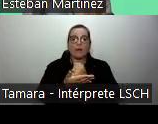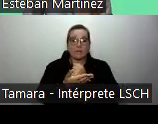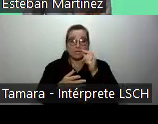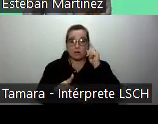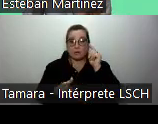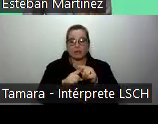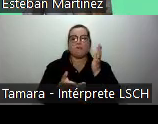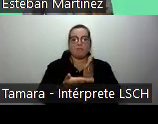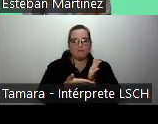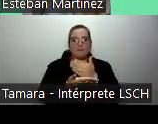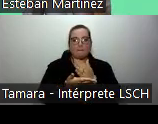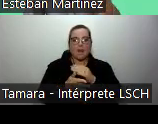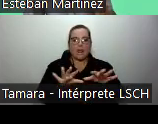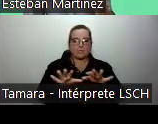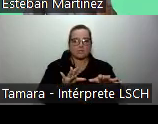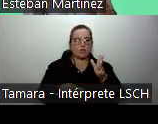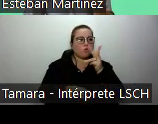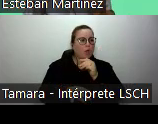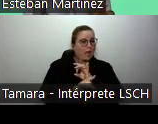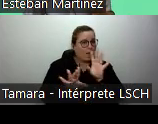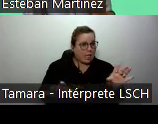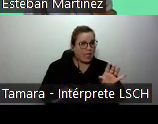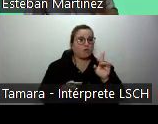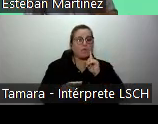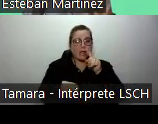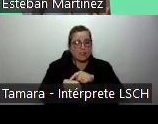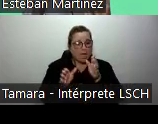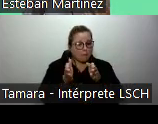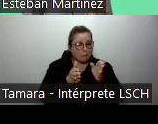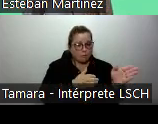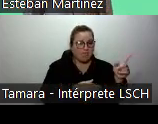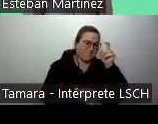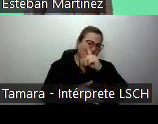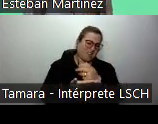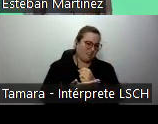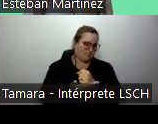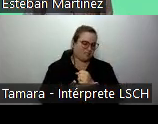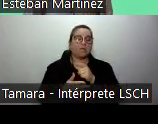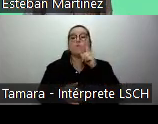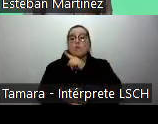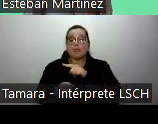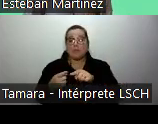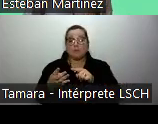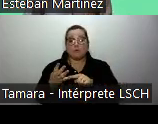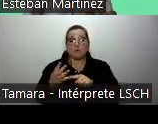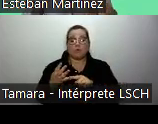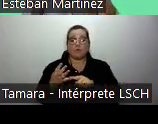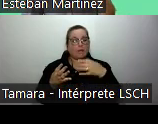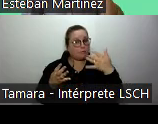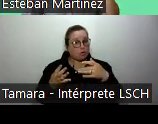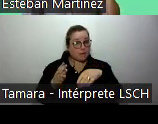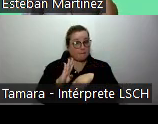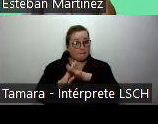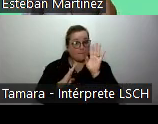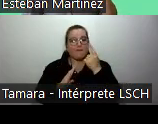acción si no tienes un plan de acción claro con actividades con ciertos plazos muy difícil de lograr Y por último que es la clave de todo esto ve